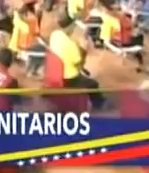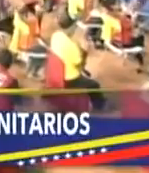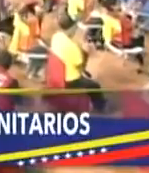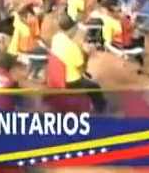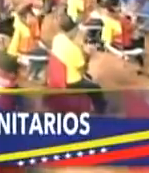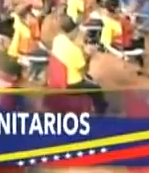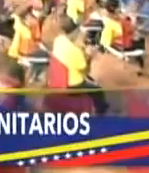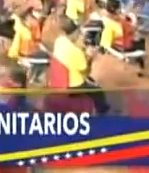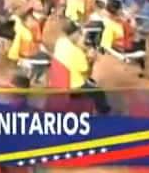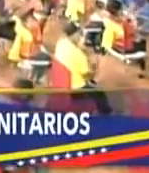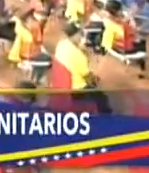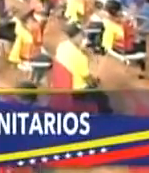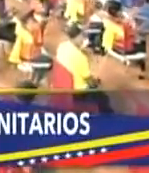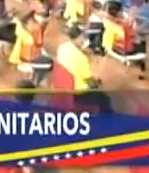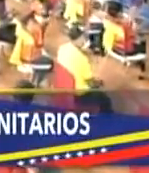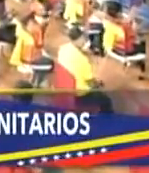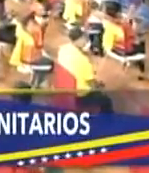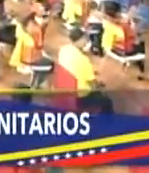Excelente.